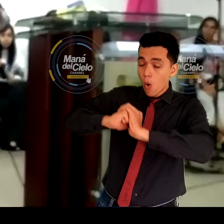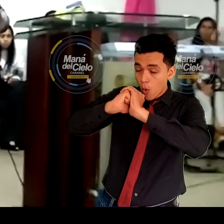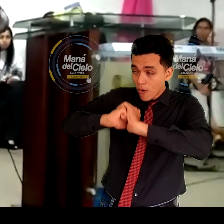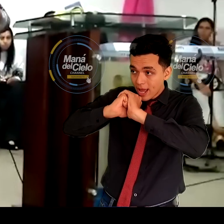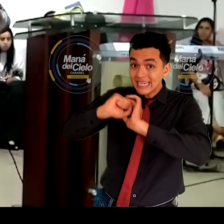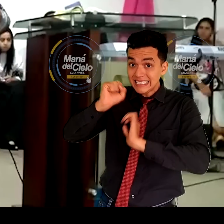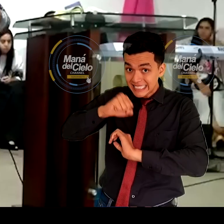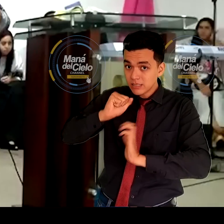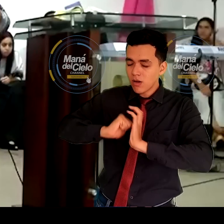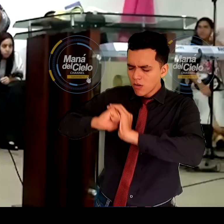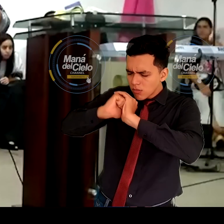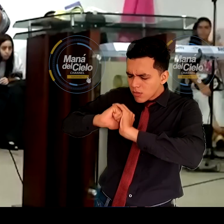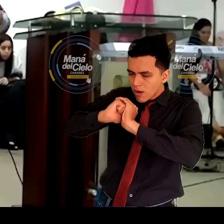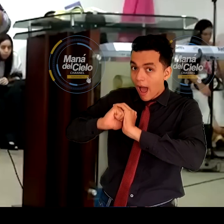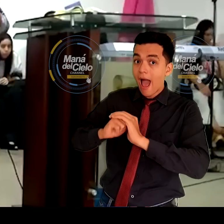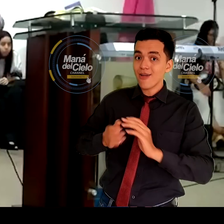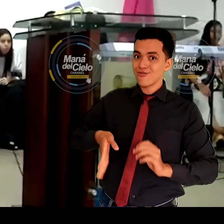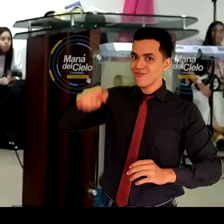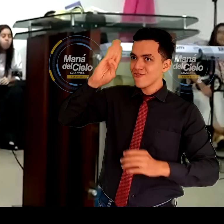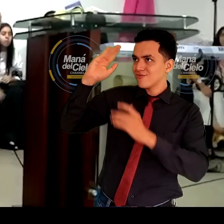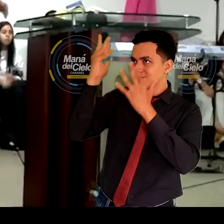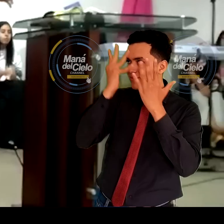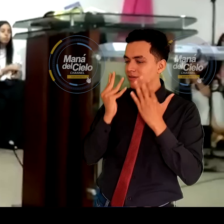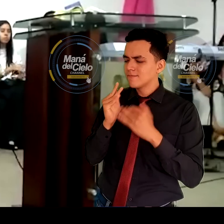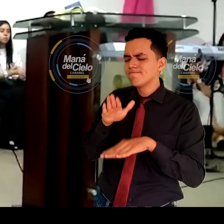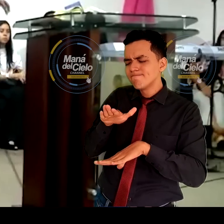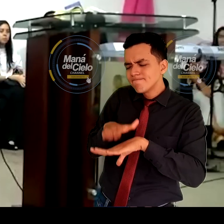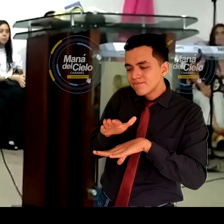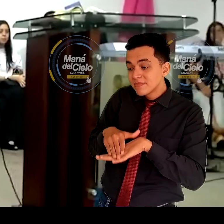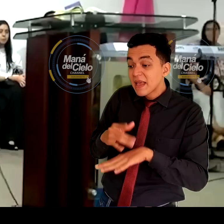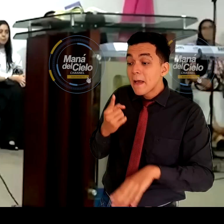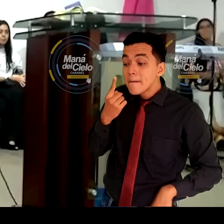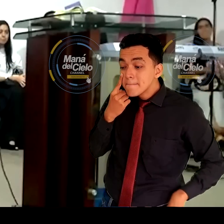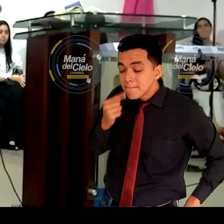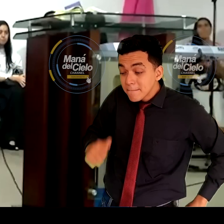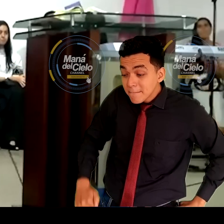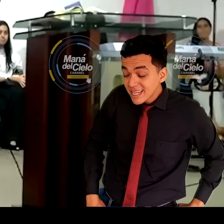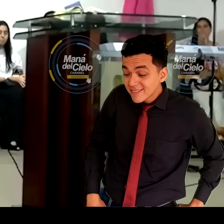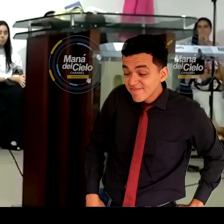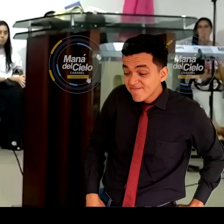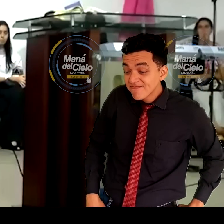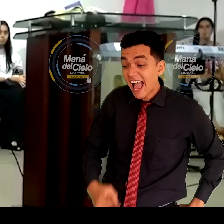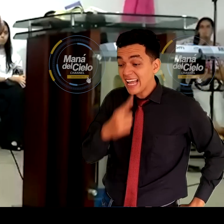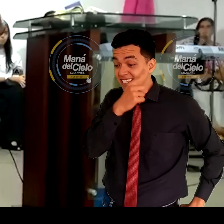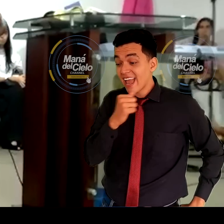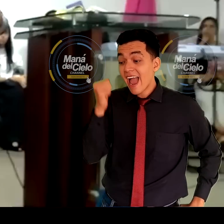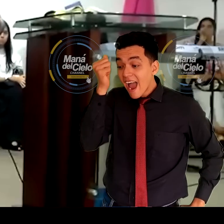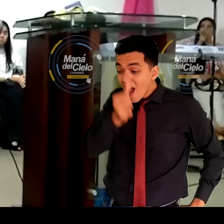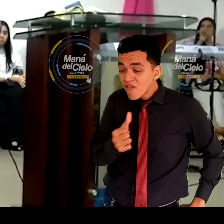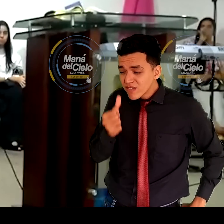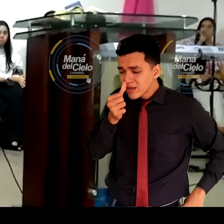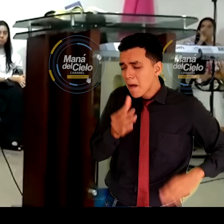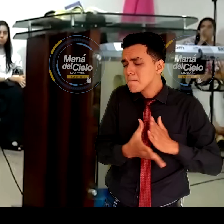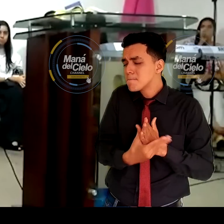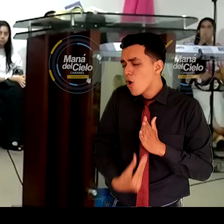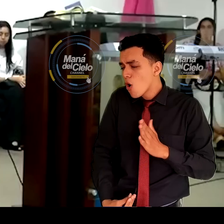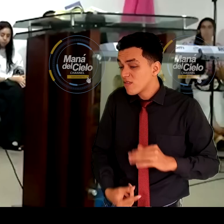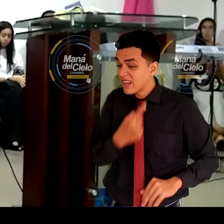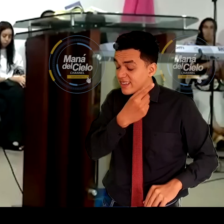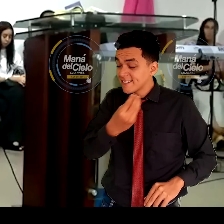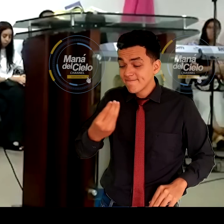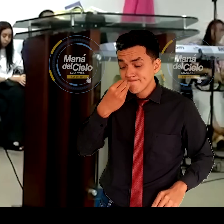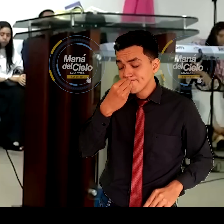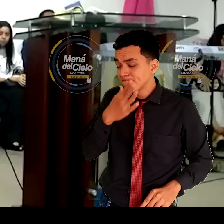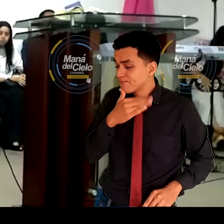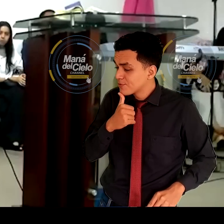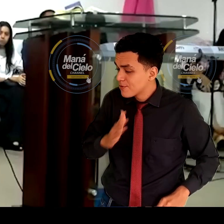trabajando. Un alimento al día, que es un masacote de harina, que el ingrediente más costoso es sal, porque no tiene más. Y usted le